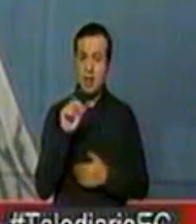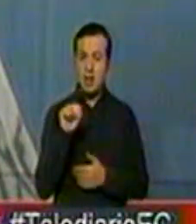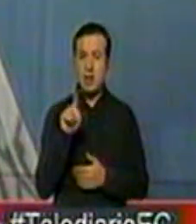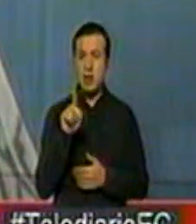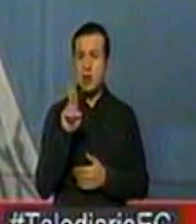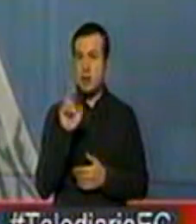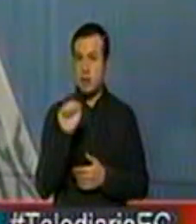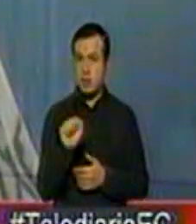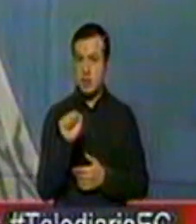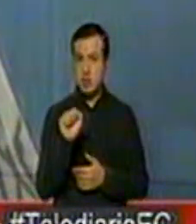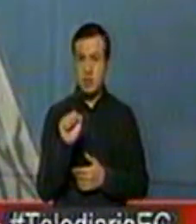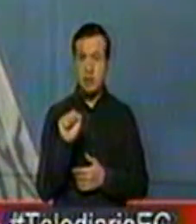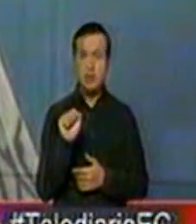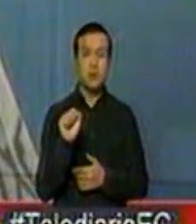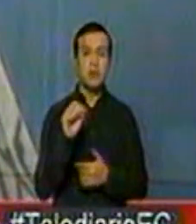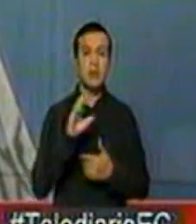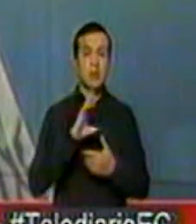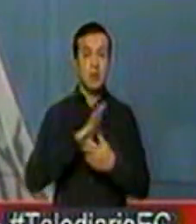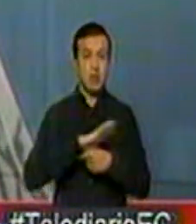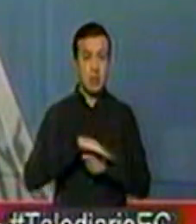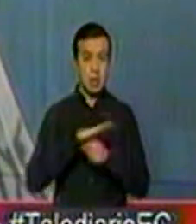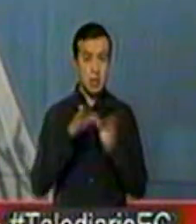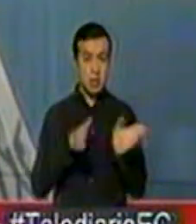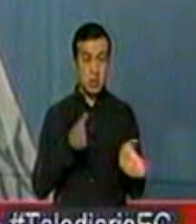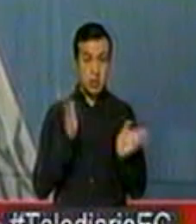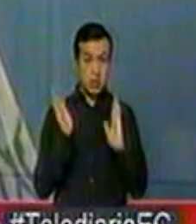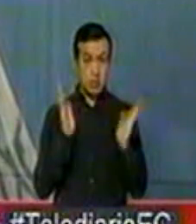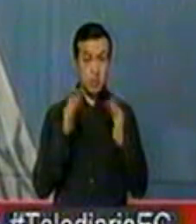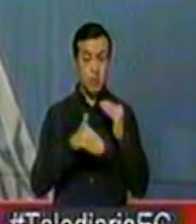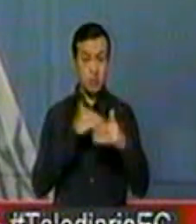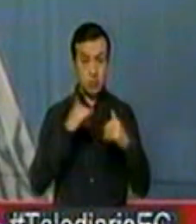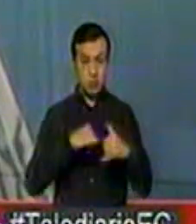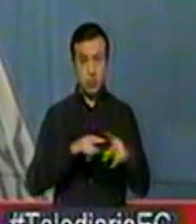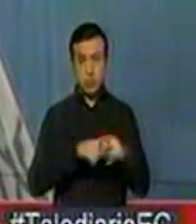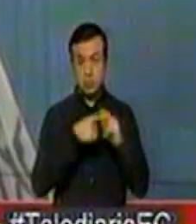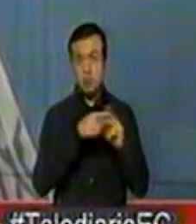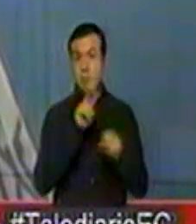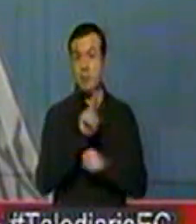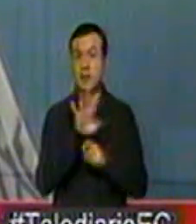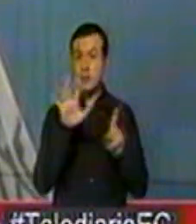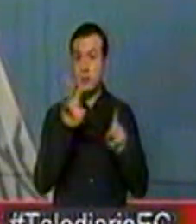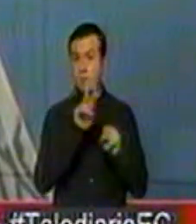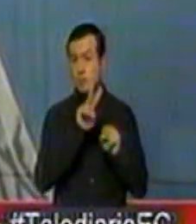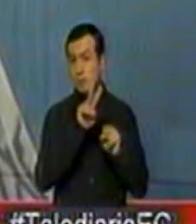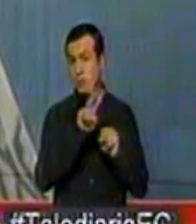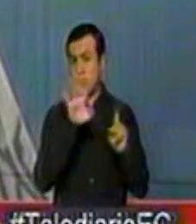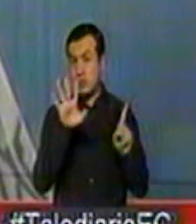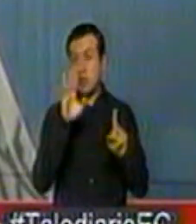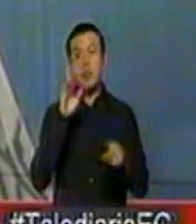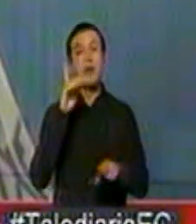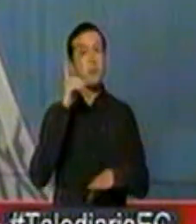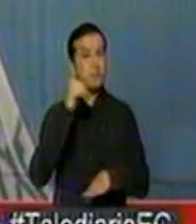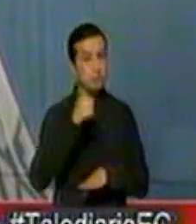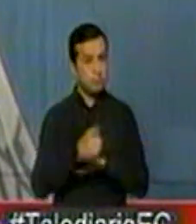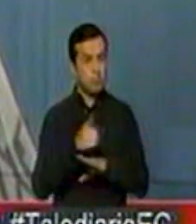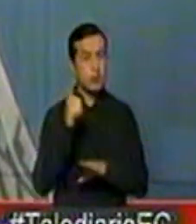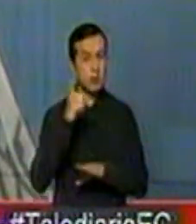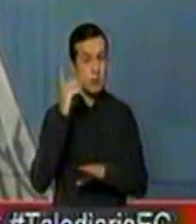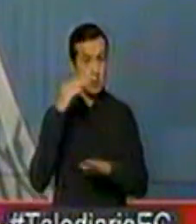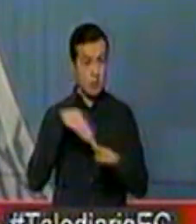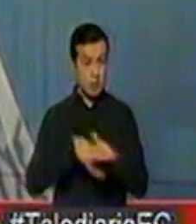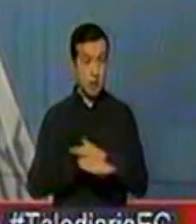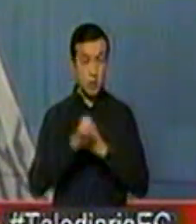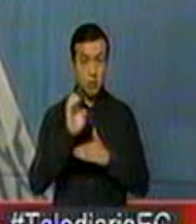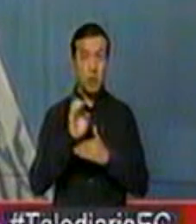canciller subrogante, hablando acerca de este proceso que ya está en marcha y el día 26 pues se empezará ya a solicitar para ingresar al